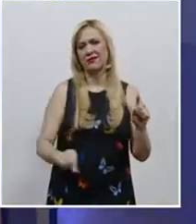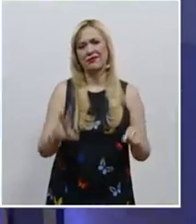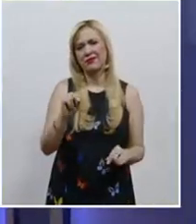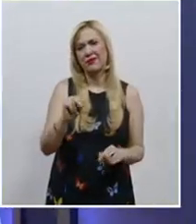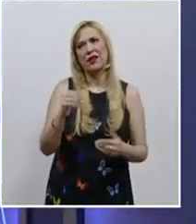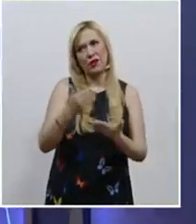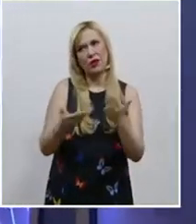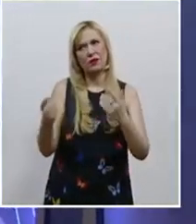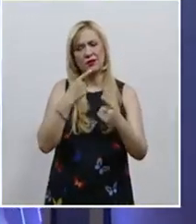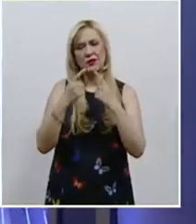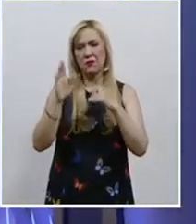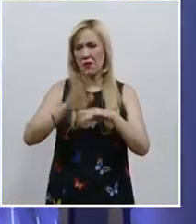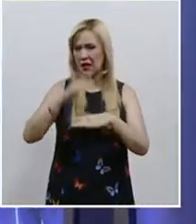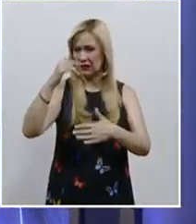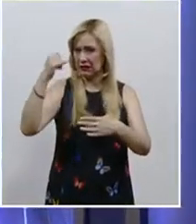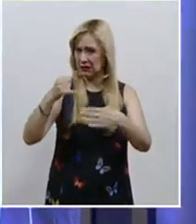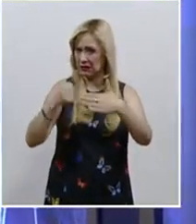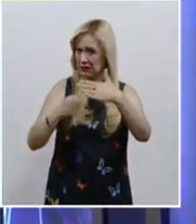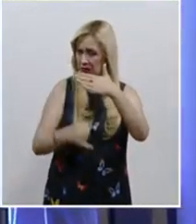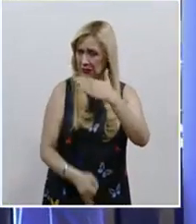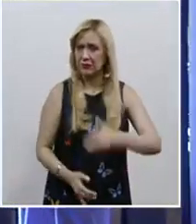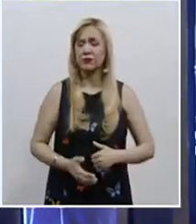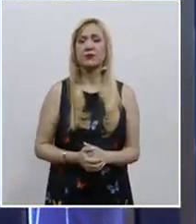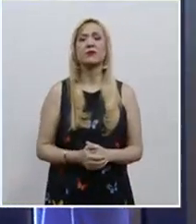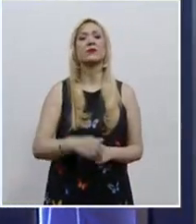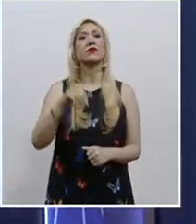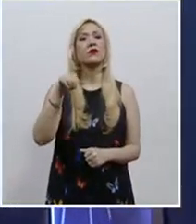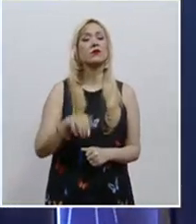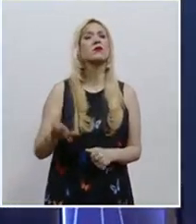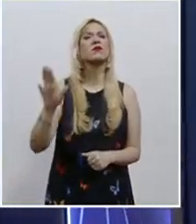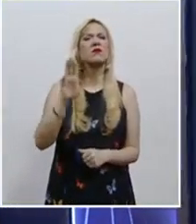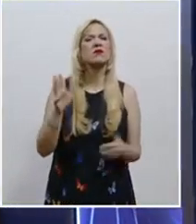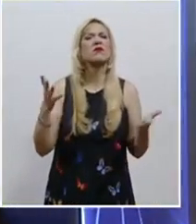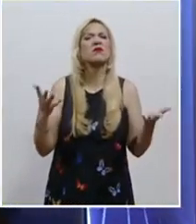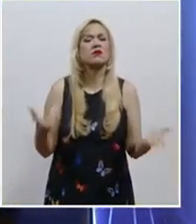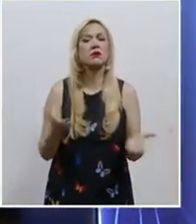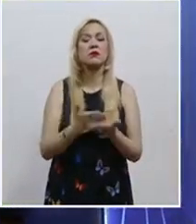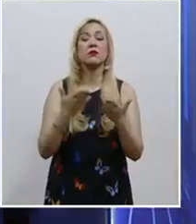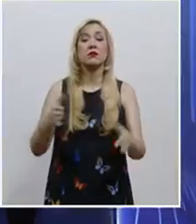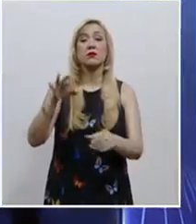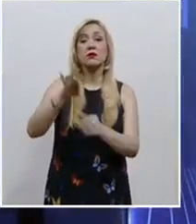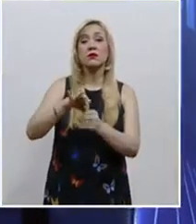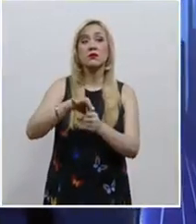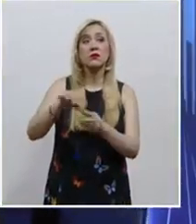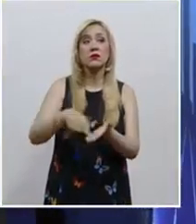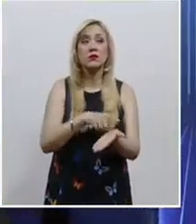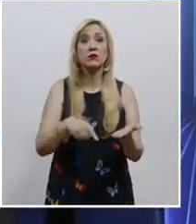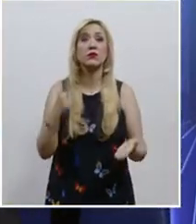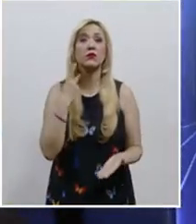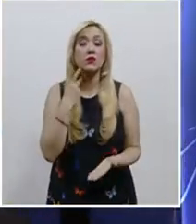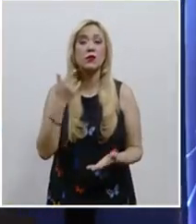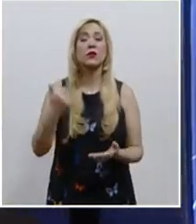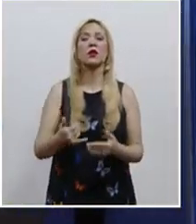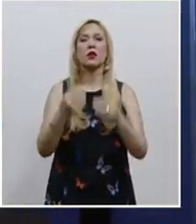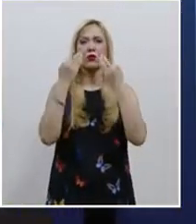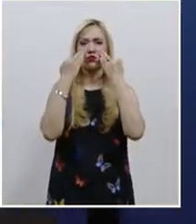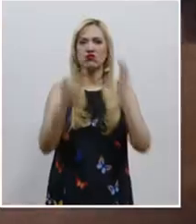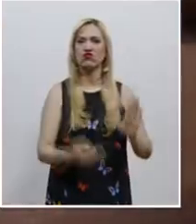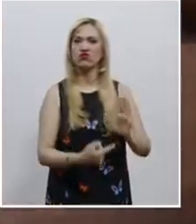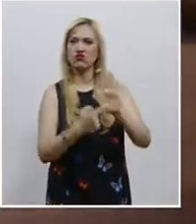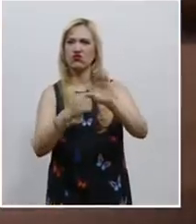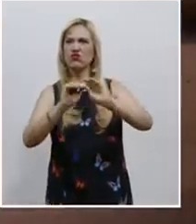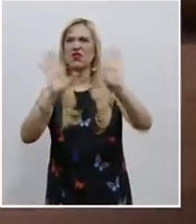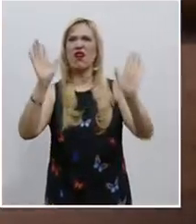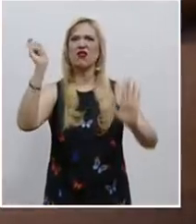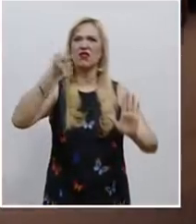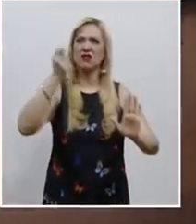Y este miércoles las salas de la Corte resolverán asuntos relacionados con la reforma político-electoral y con temas de transparencia.